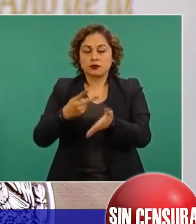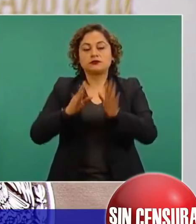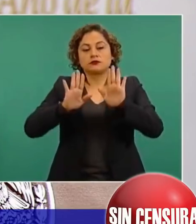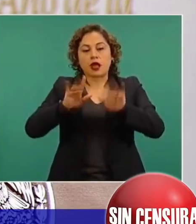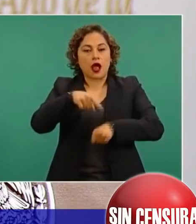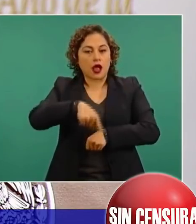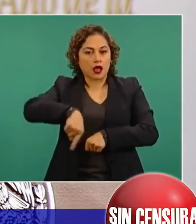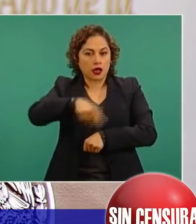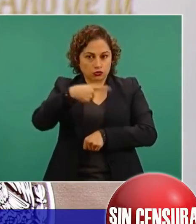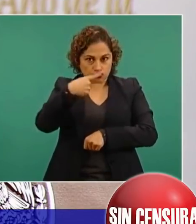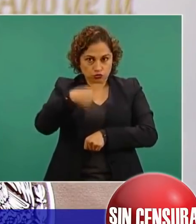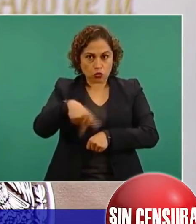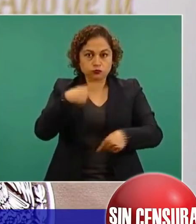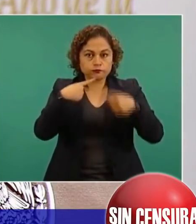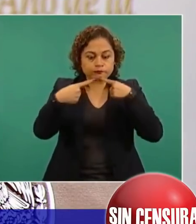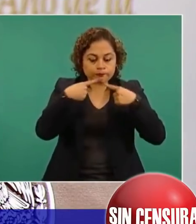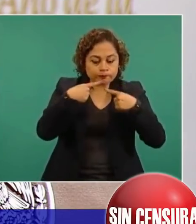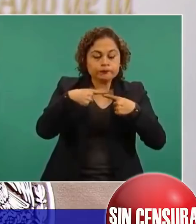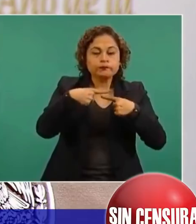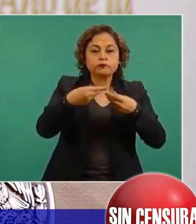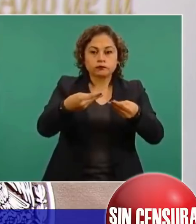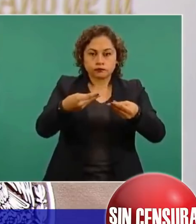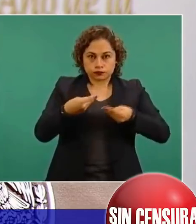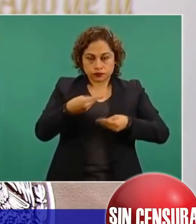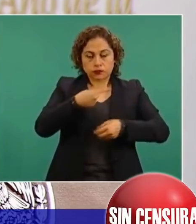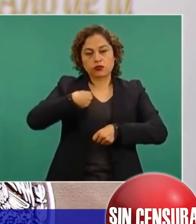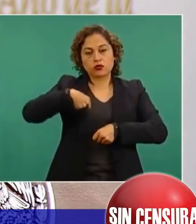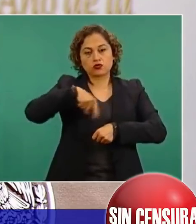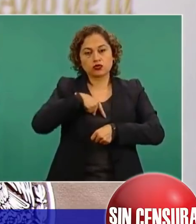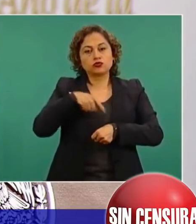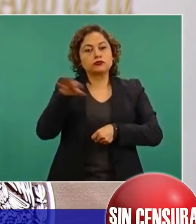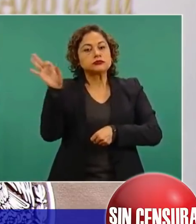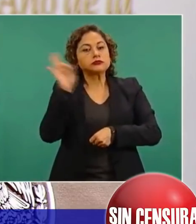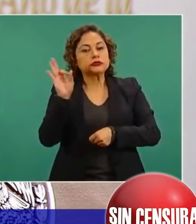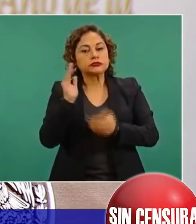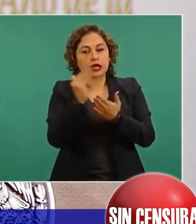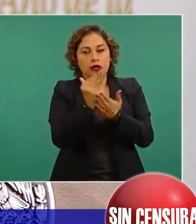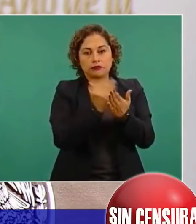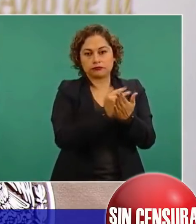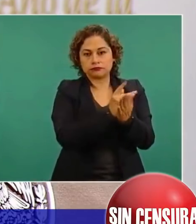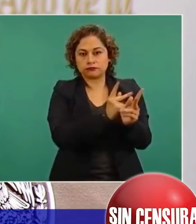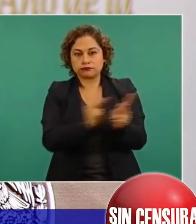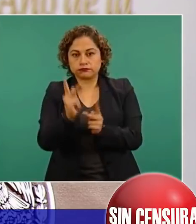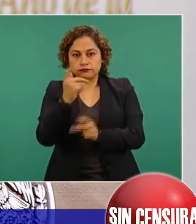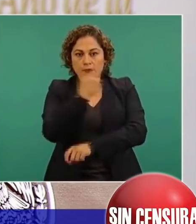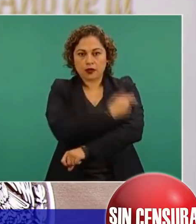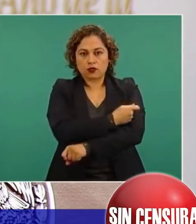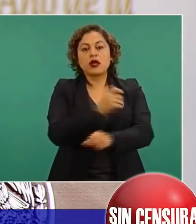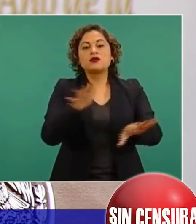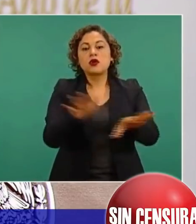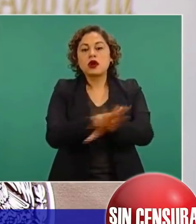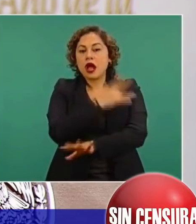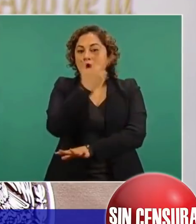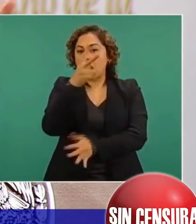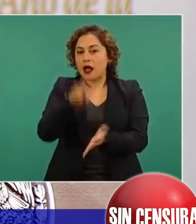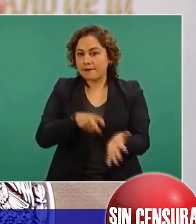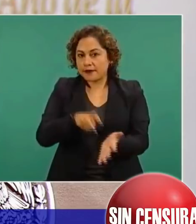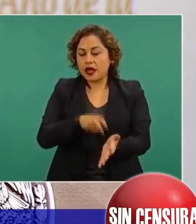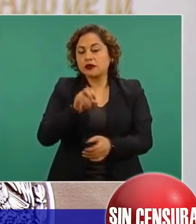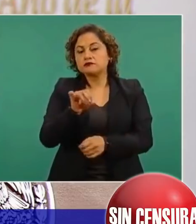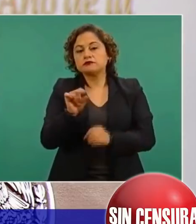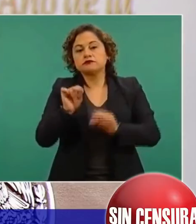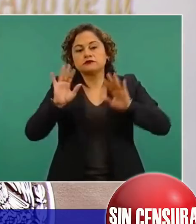recomienden podríamos tener incluso nuevas adaptaciones del plan de vacunación, lo cual podría ser benéfico